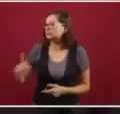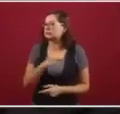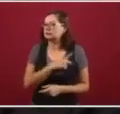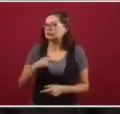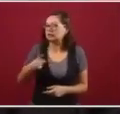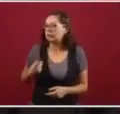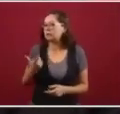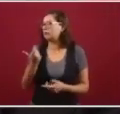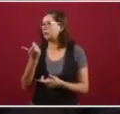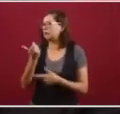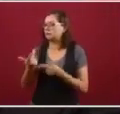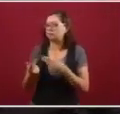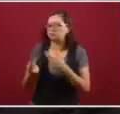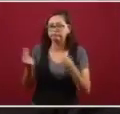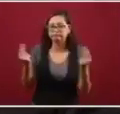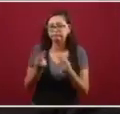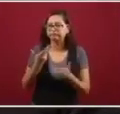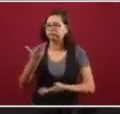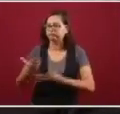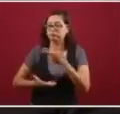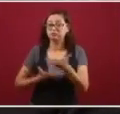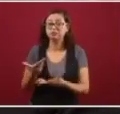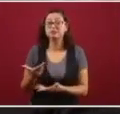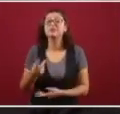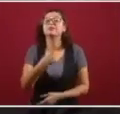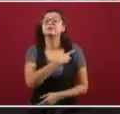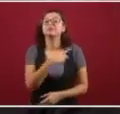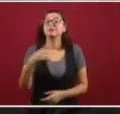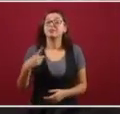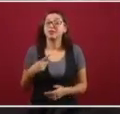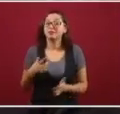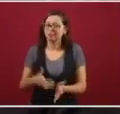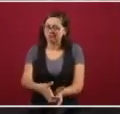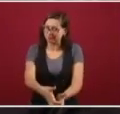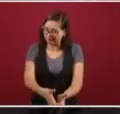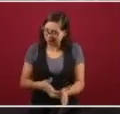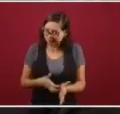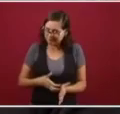administrar con austeridad